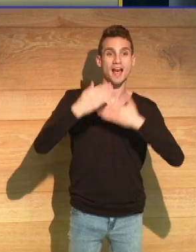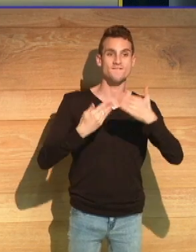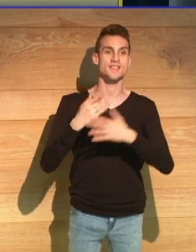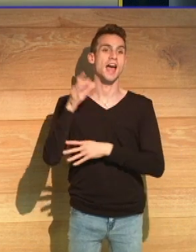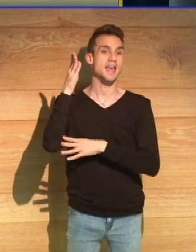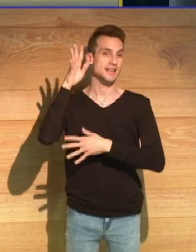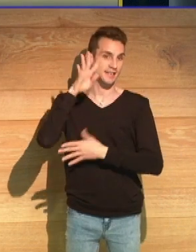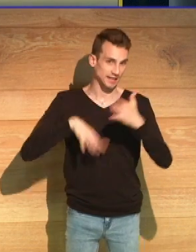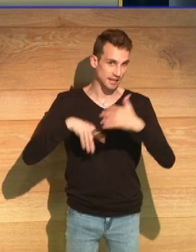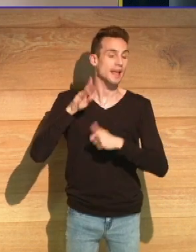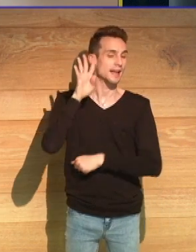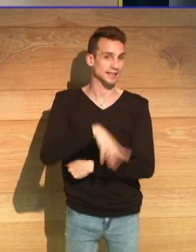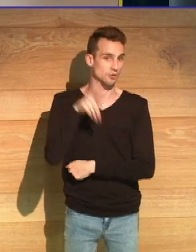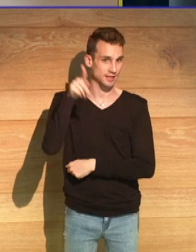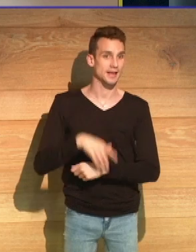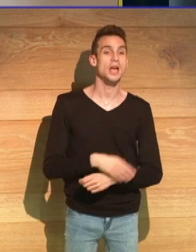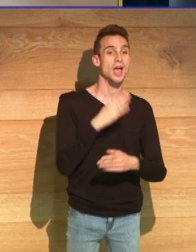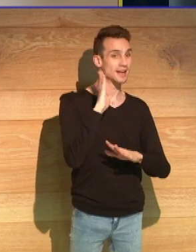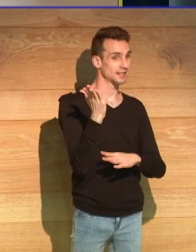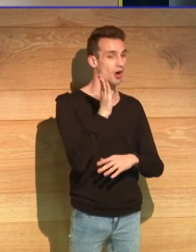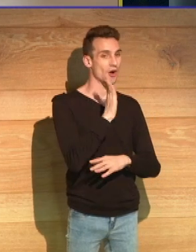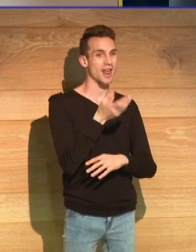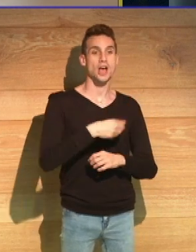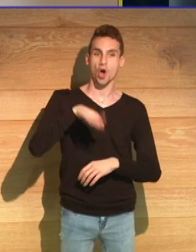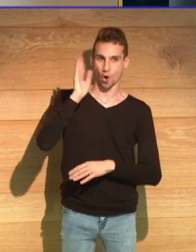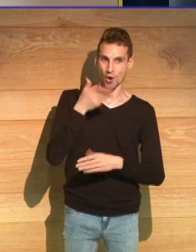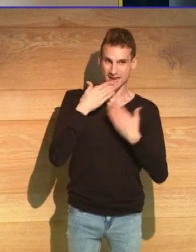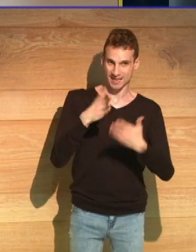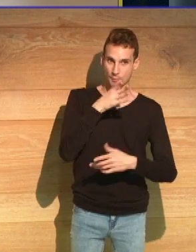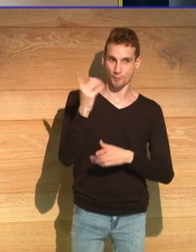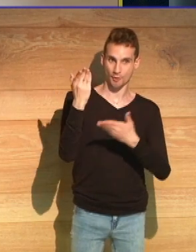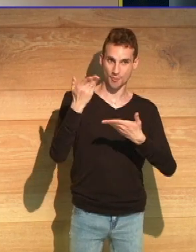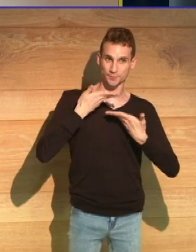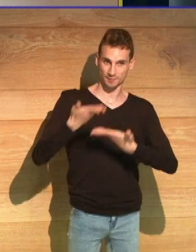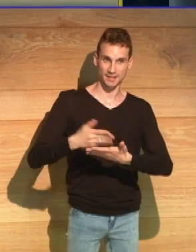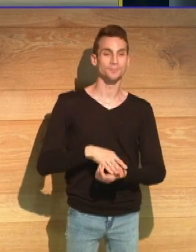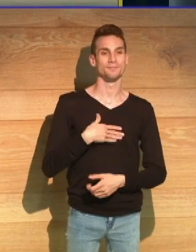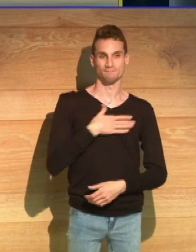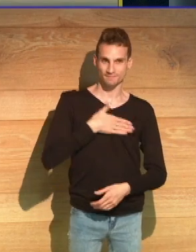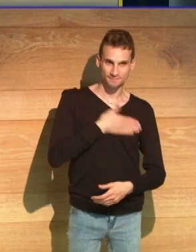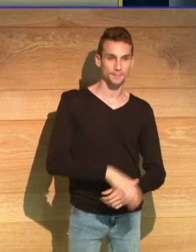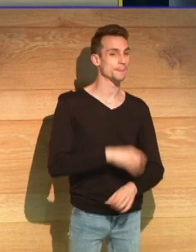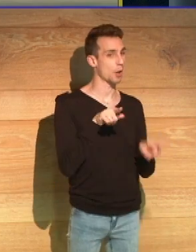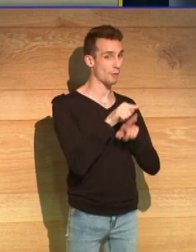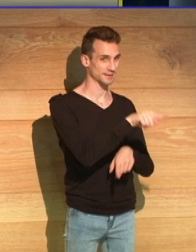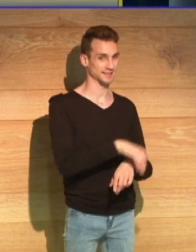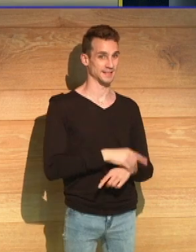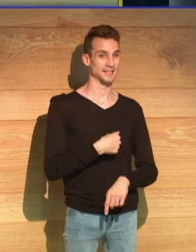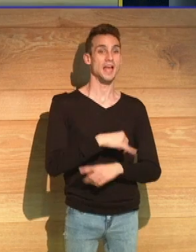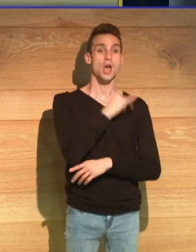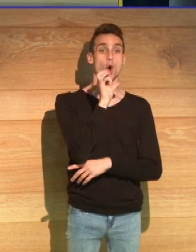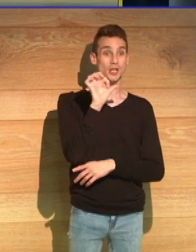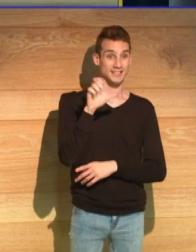Luis? Hola, buenas tardes, Adeline. Gracias por la invitación. Un placer estar con vosotros. Igualmente.